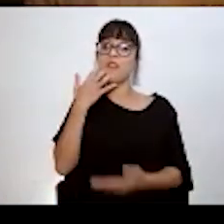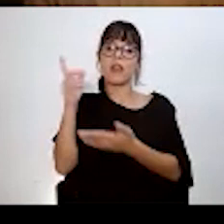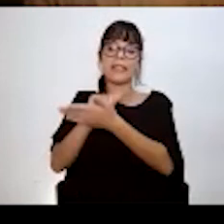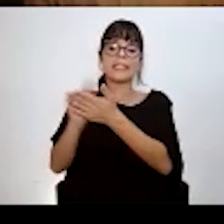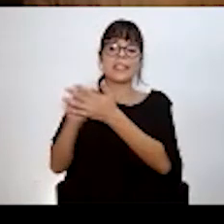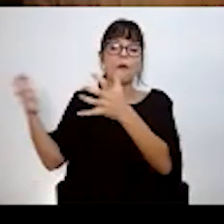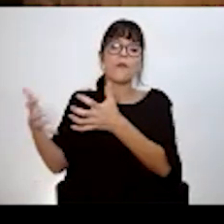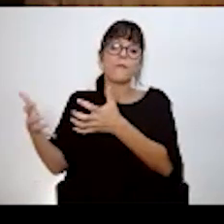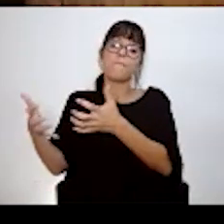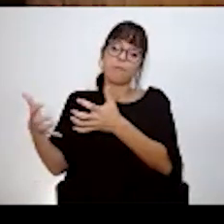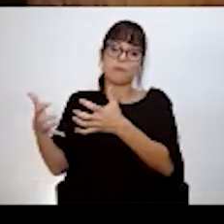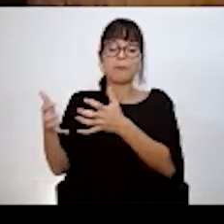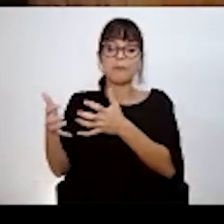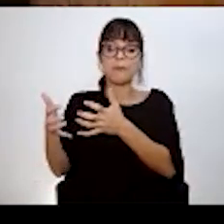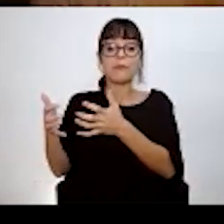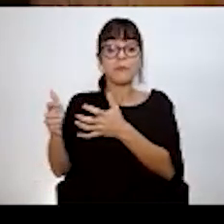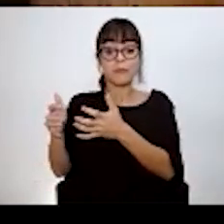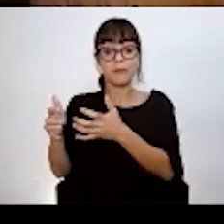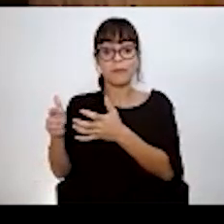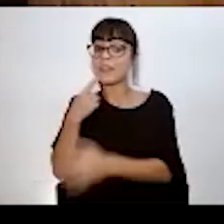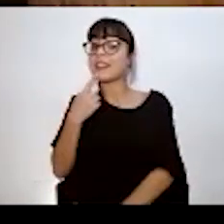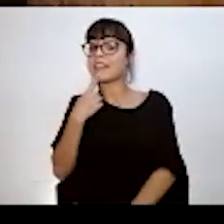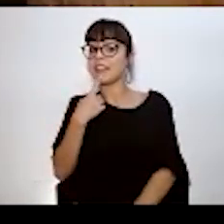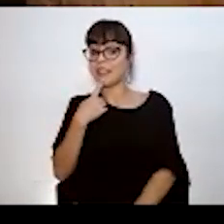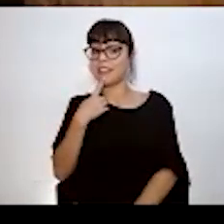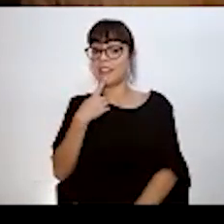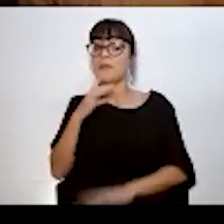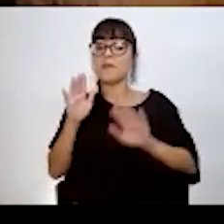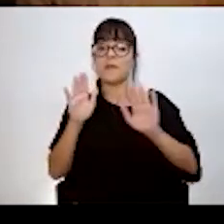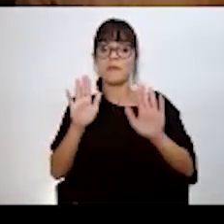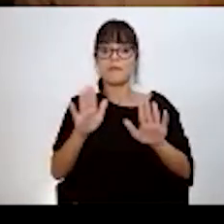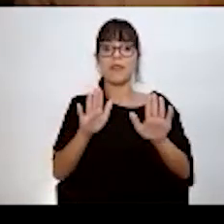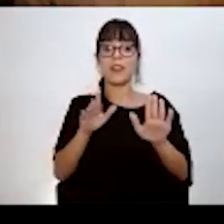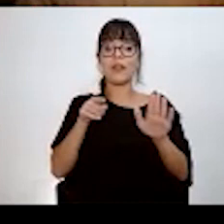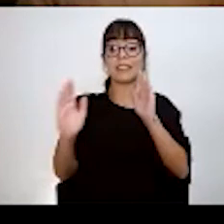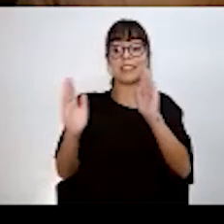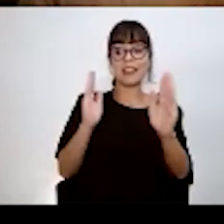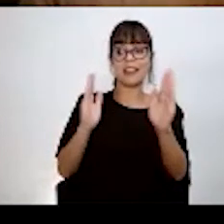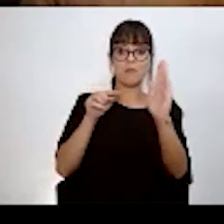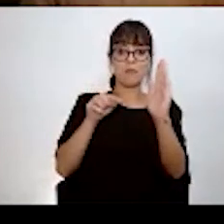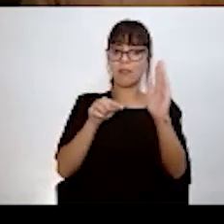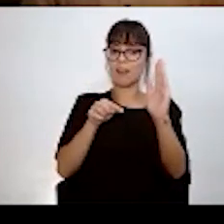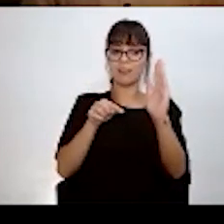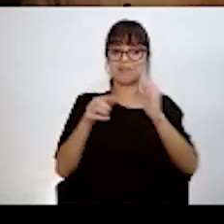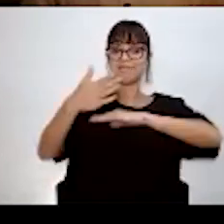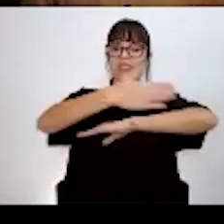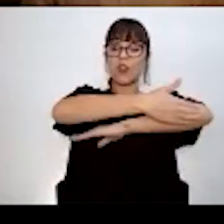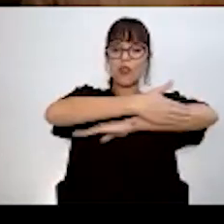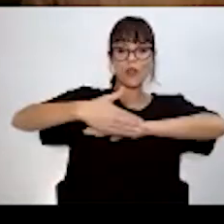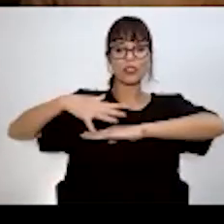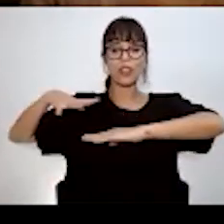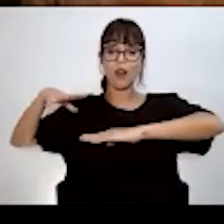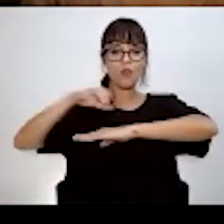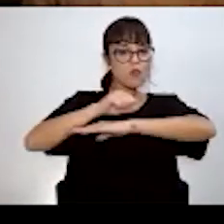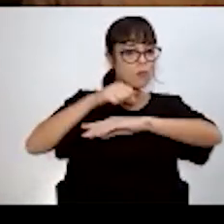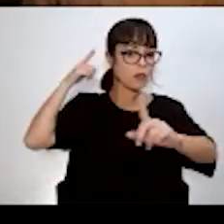momento. Es decir, la ocupación del litoral de Gran Canaria como una ocupación de